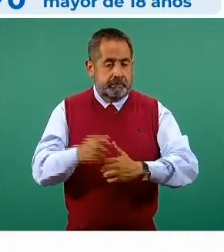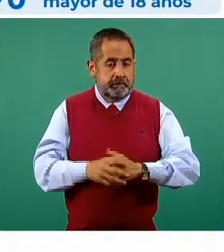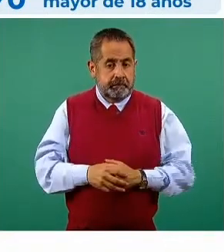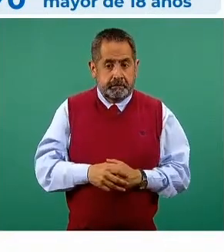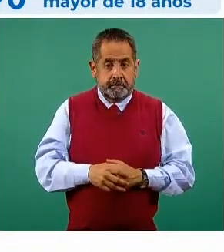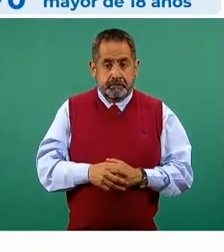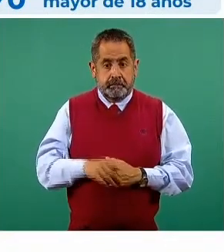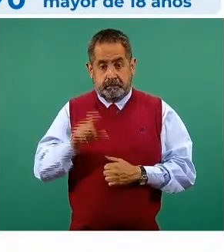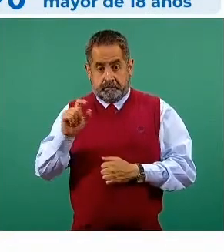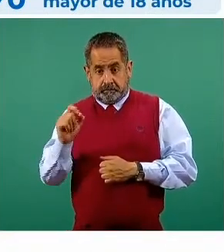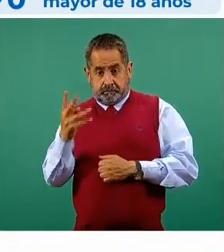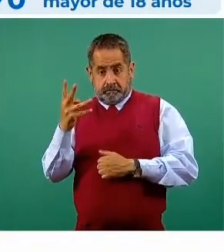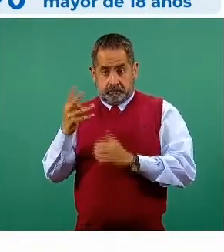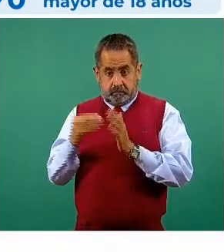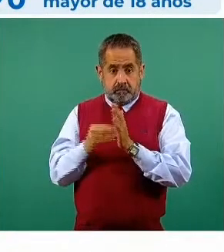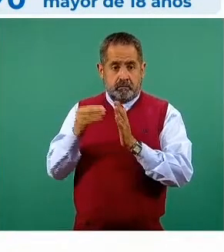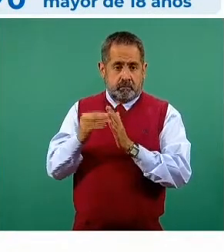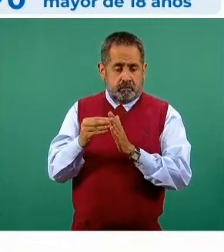Esas